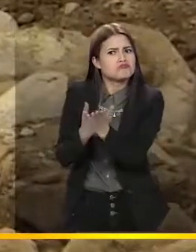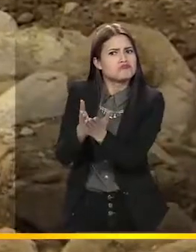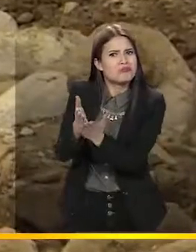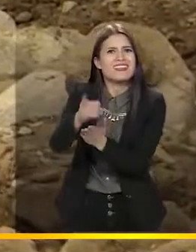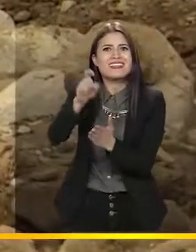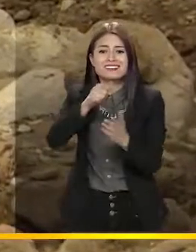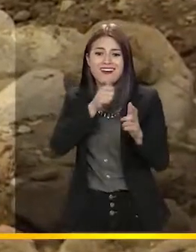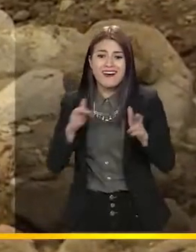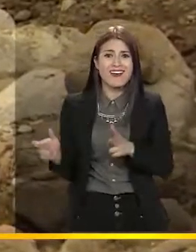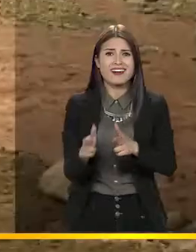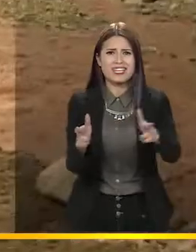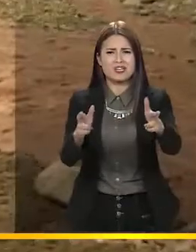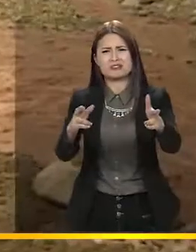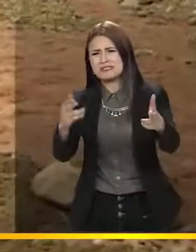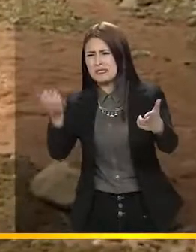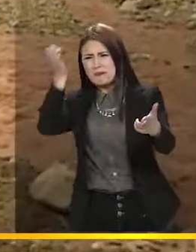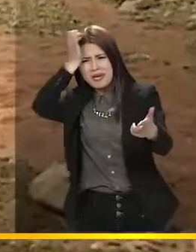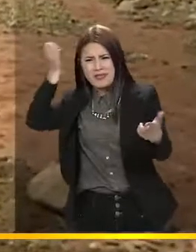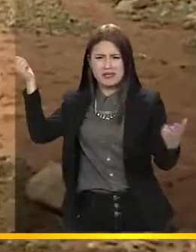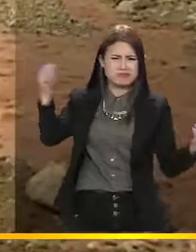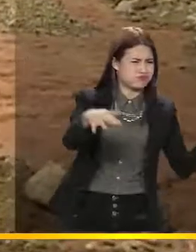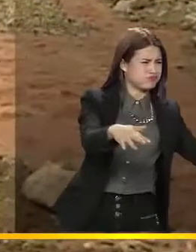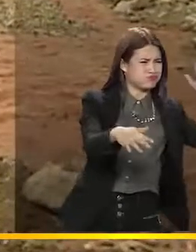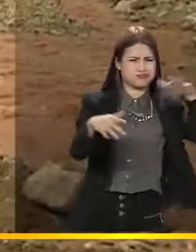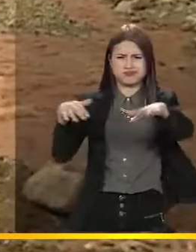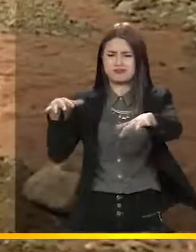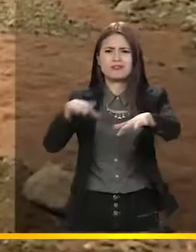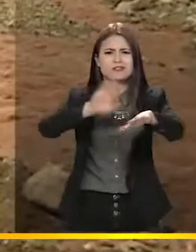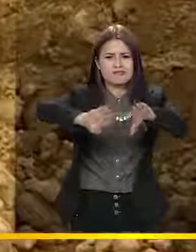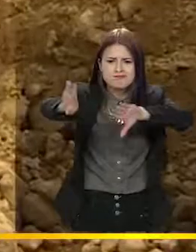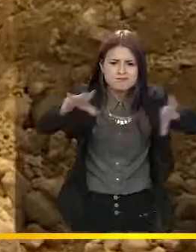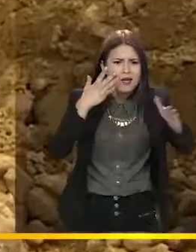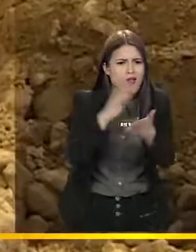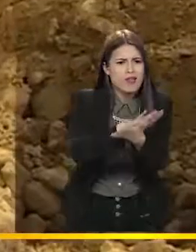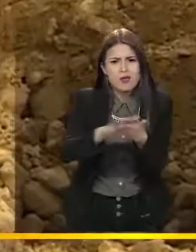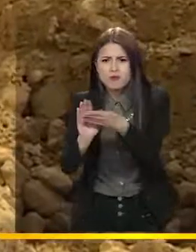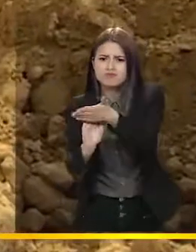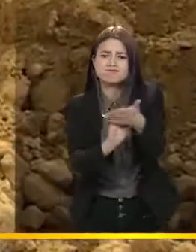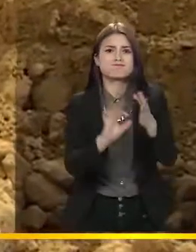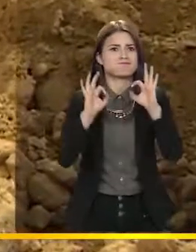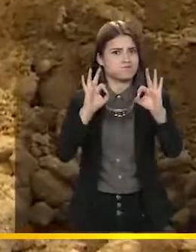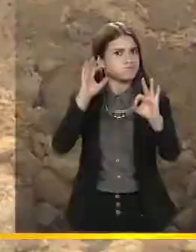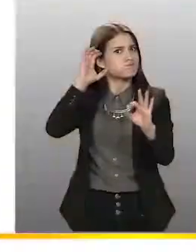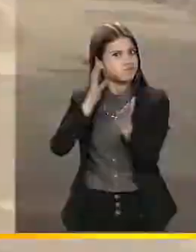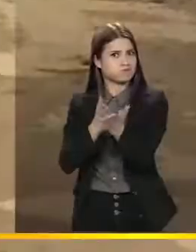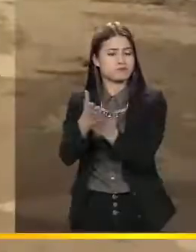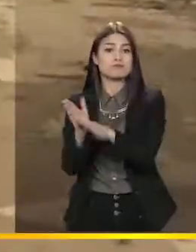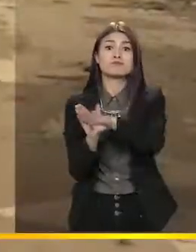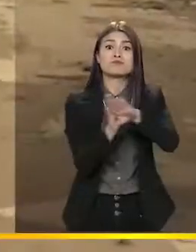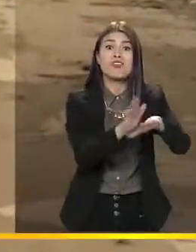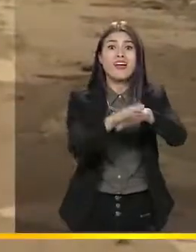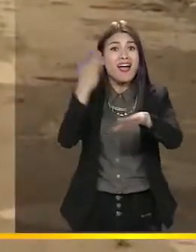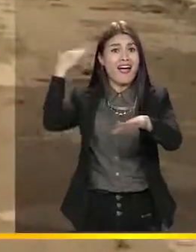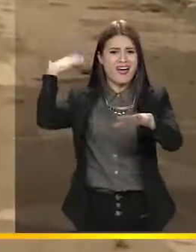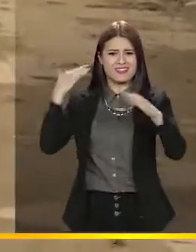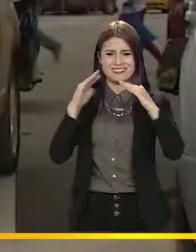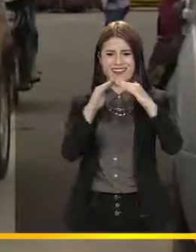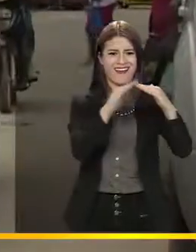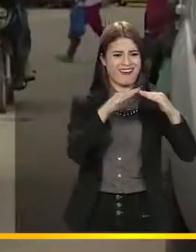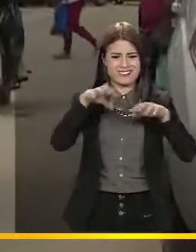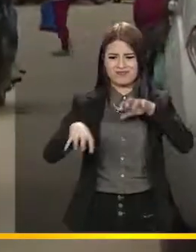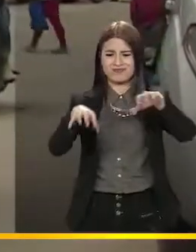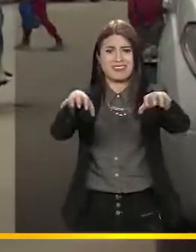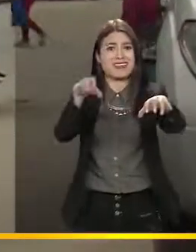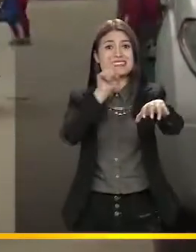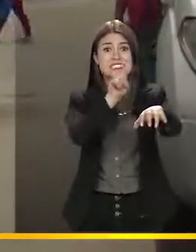Avanza satisfactoriamente el dragado y despeje de materiales en los cauces de los ríos y quebradas. Hay 100 cuadras